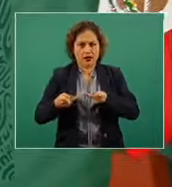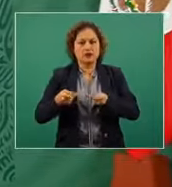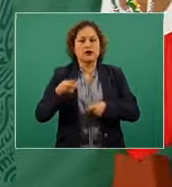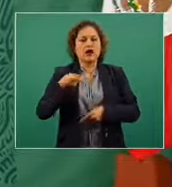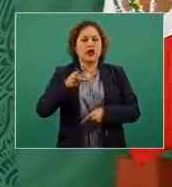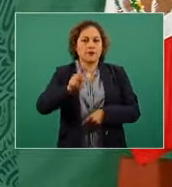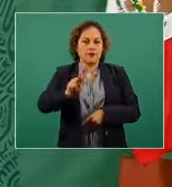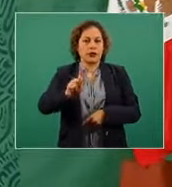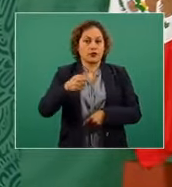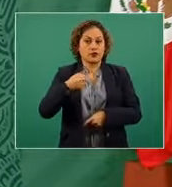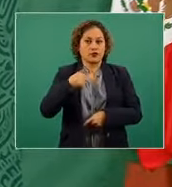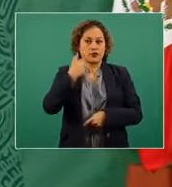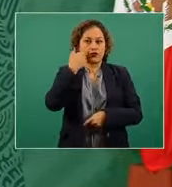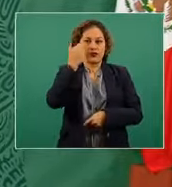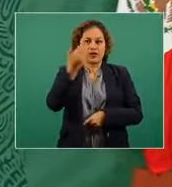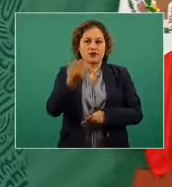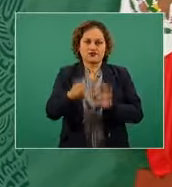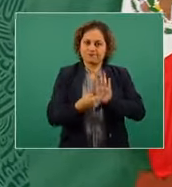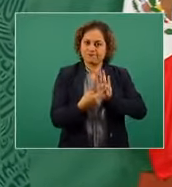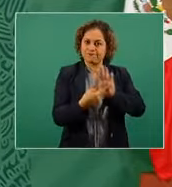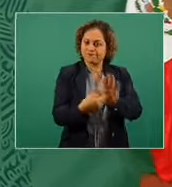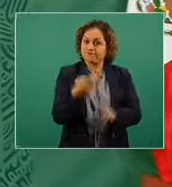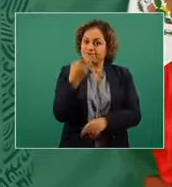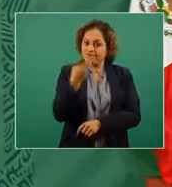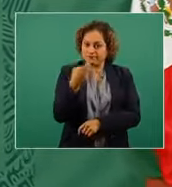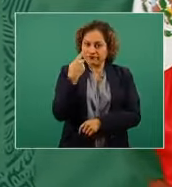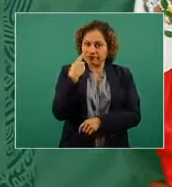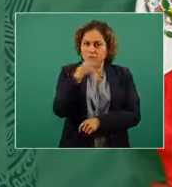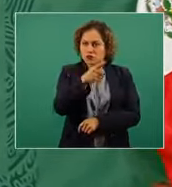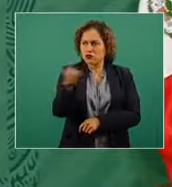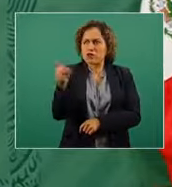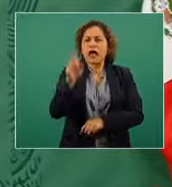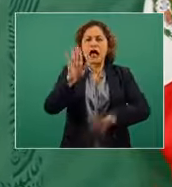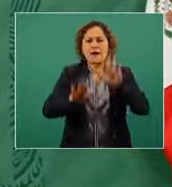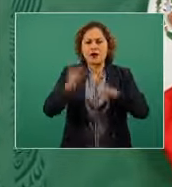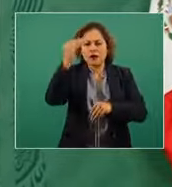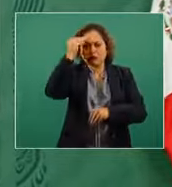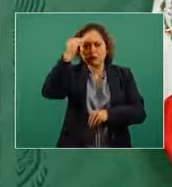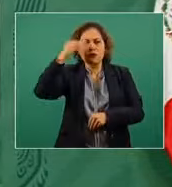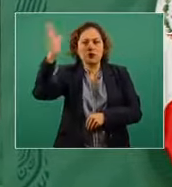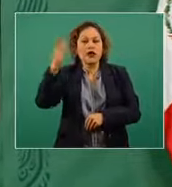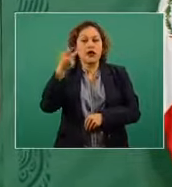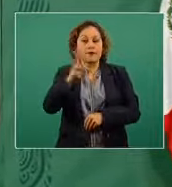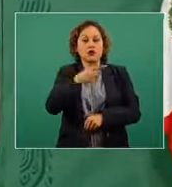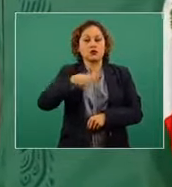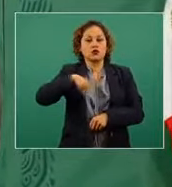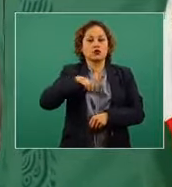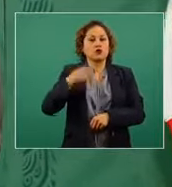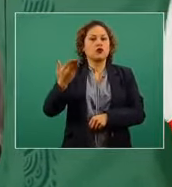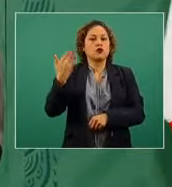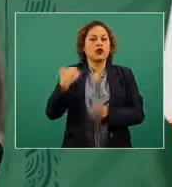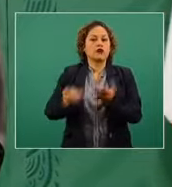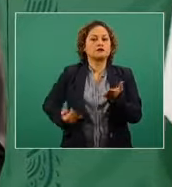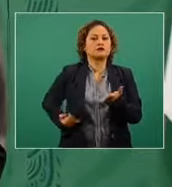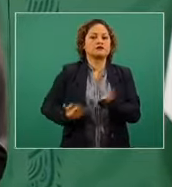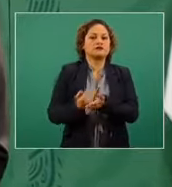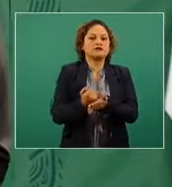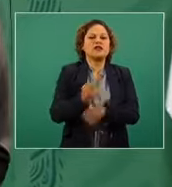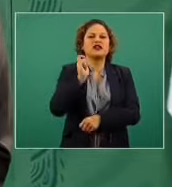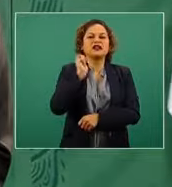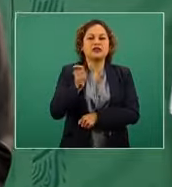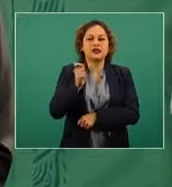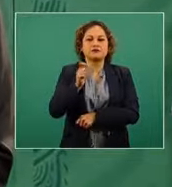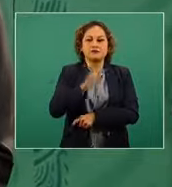desapercibido. Se decidió la gratuidad en los servicios de